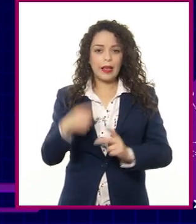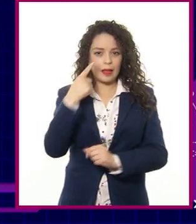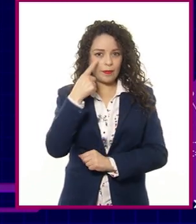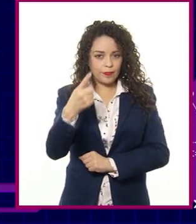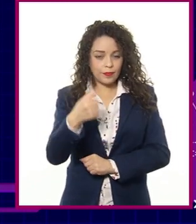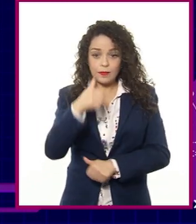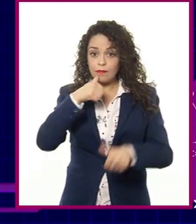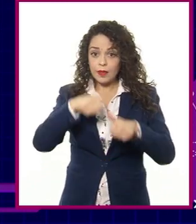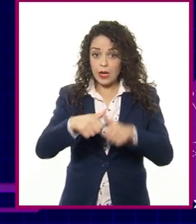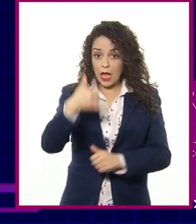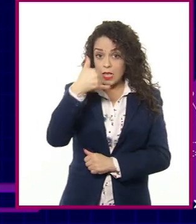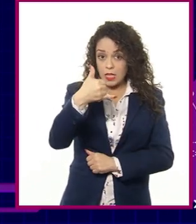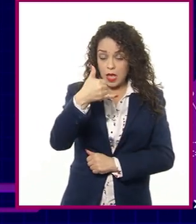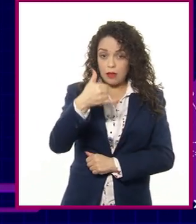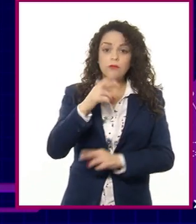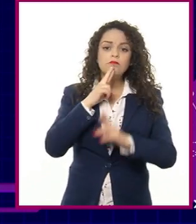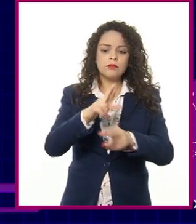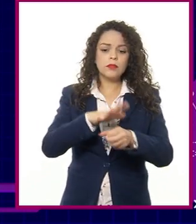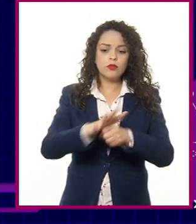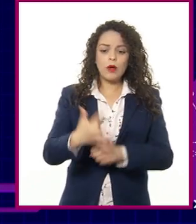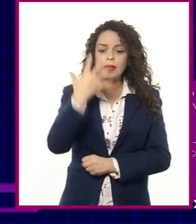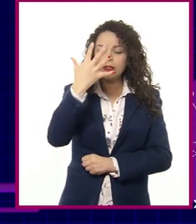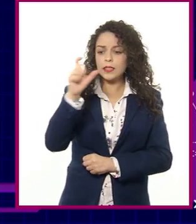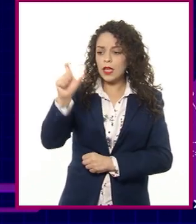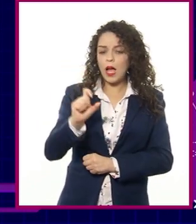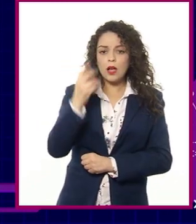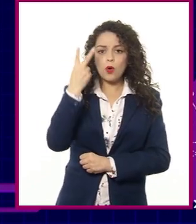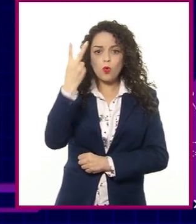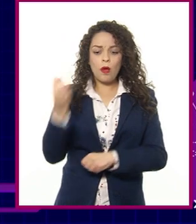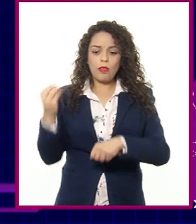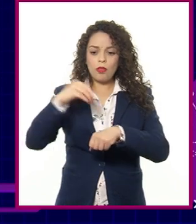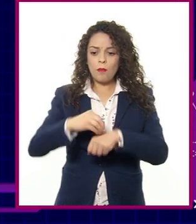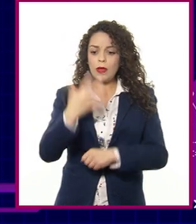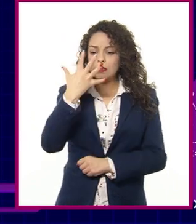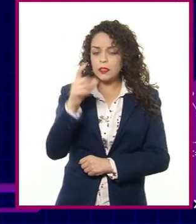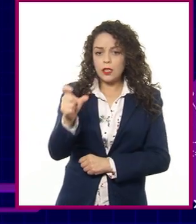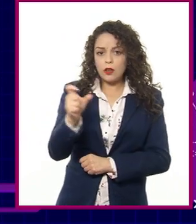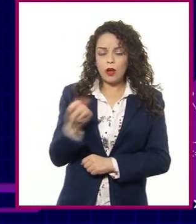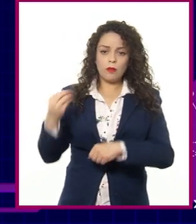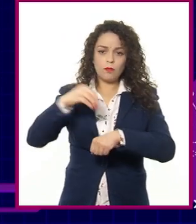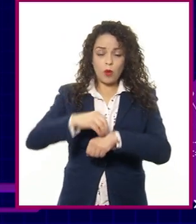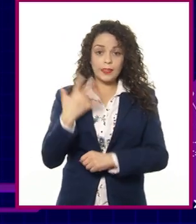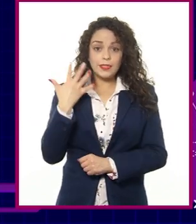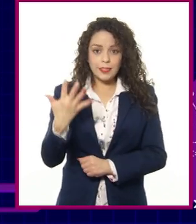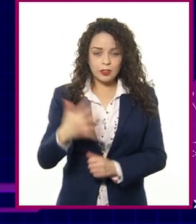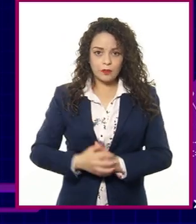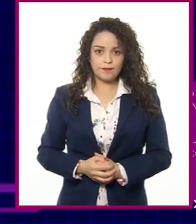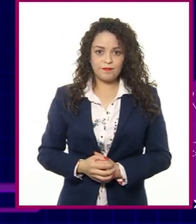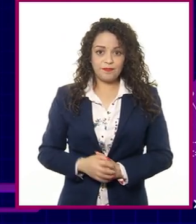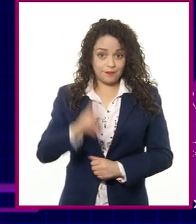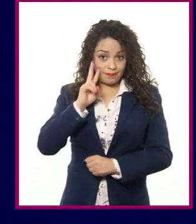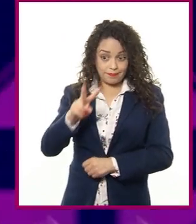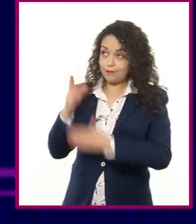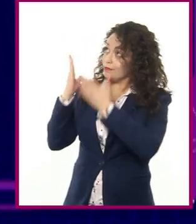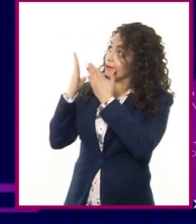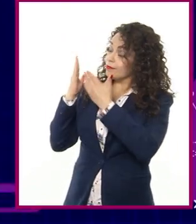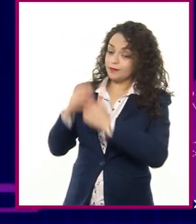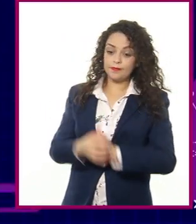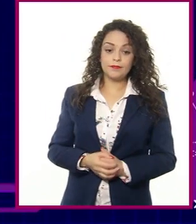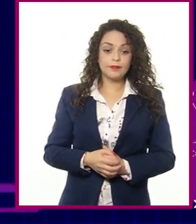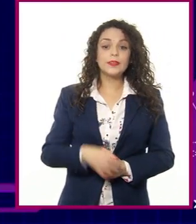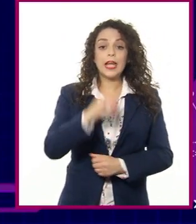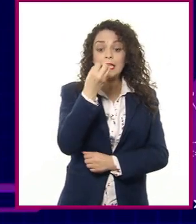y es igual a 5x al cuadrado más 5x más 5. Se toma el primer valor de